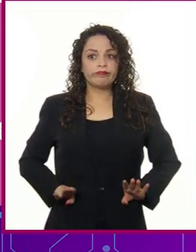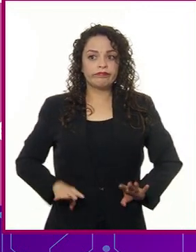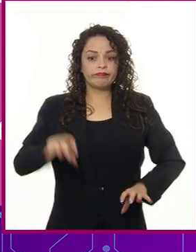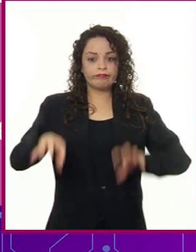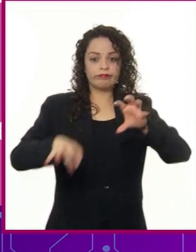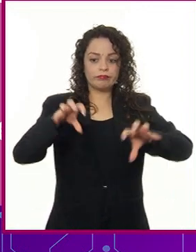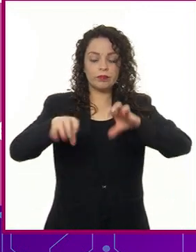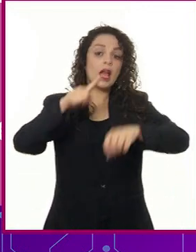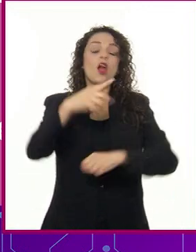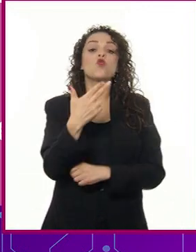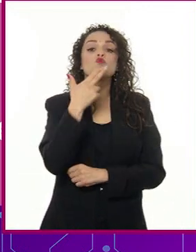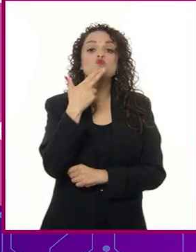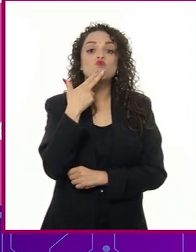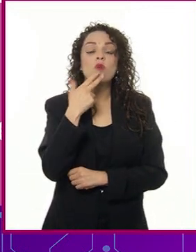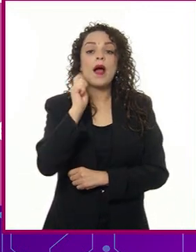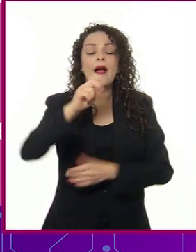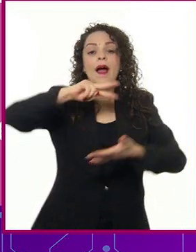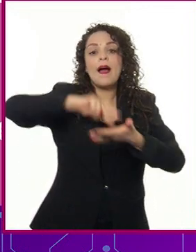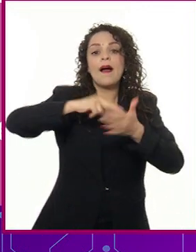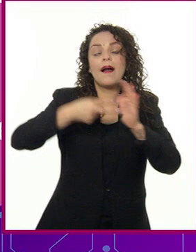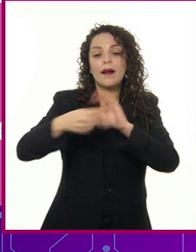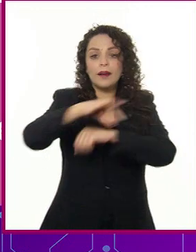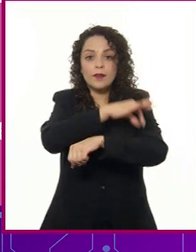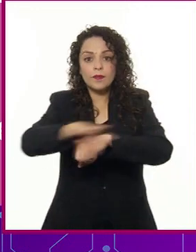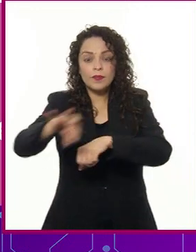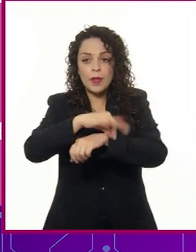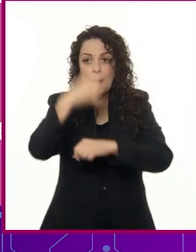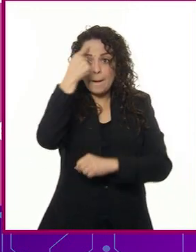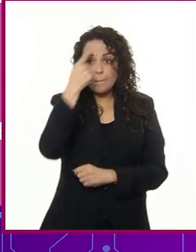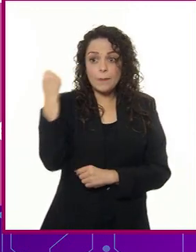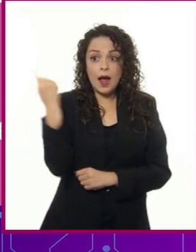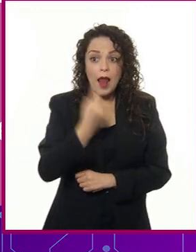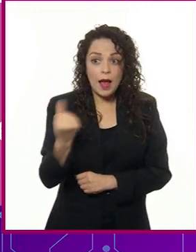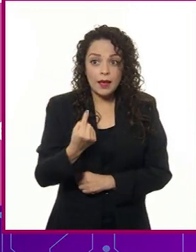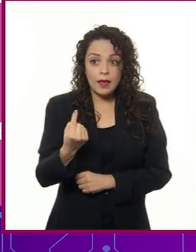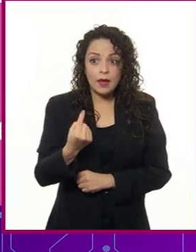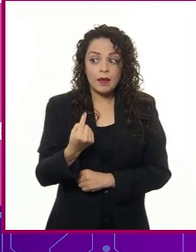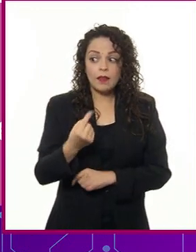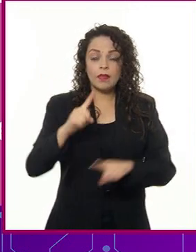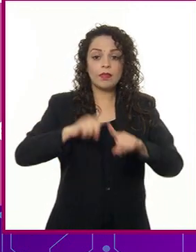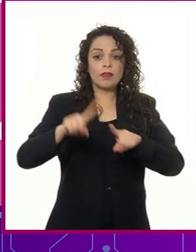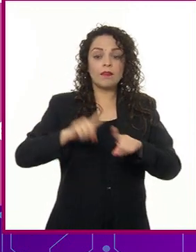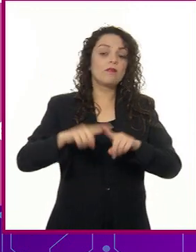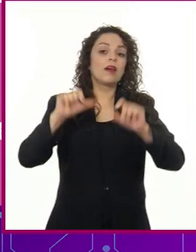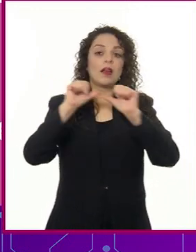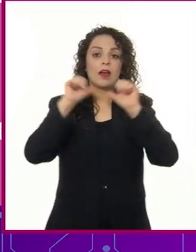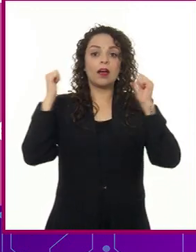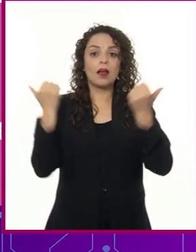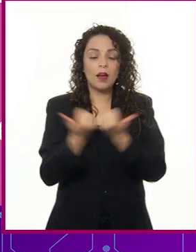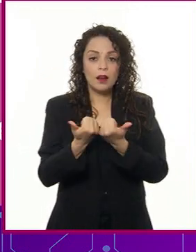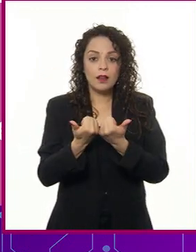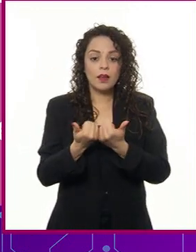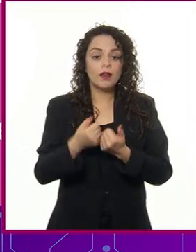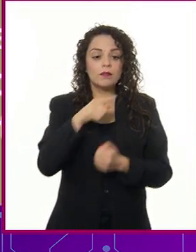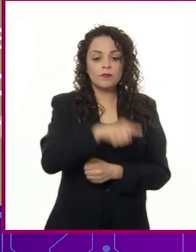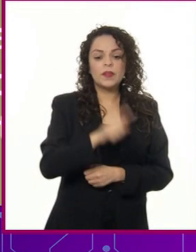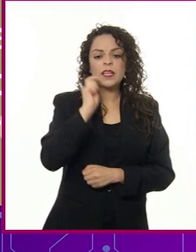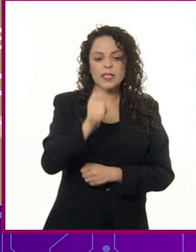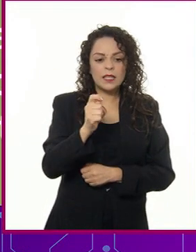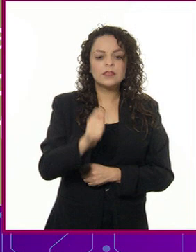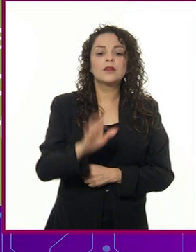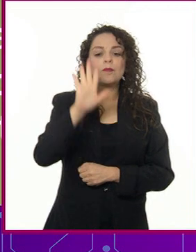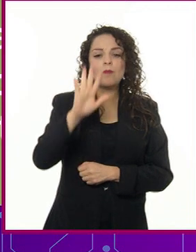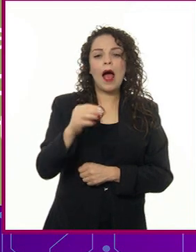se utiliza en arquitectura con el objetivo de diagramar en áreas planas otras superficies que son generalmente